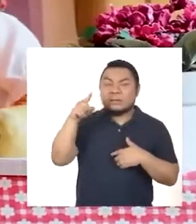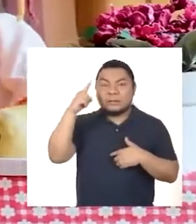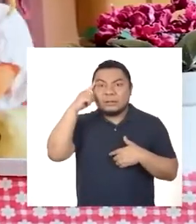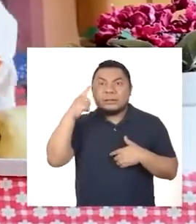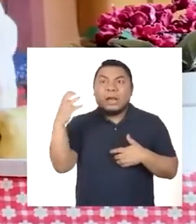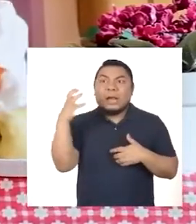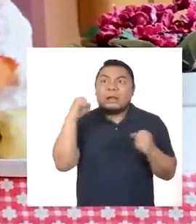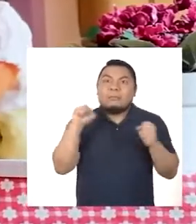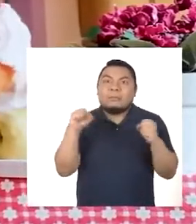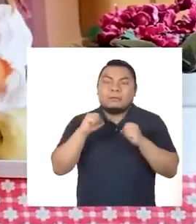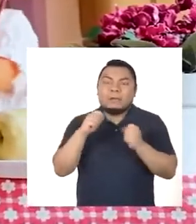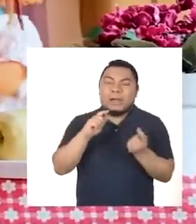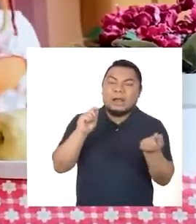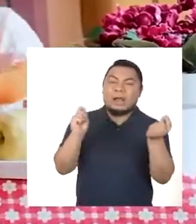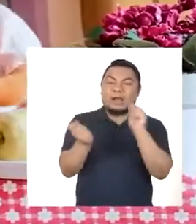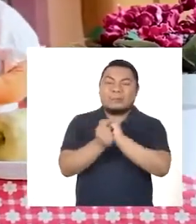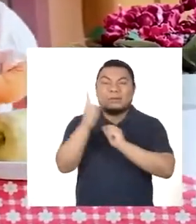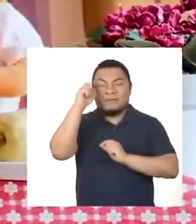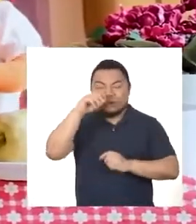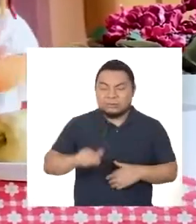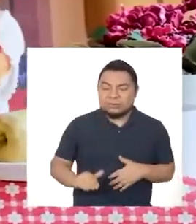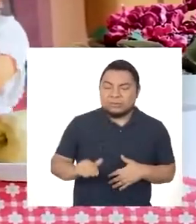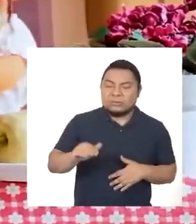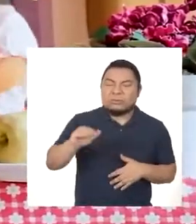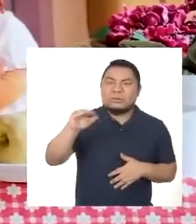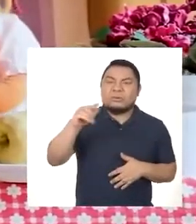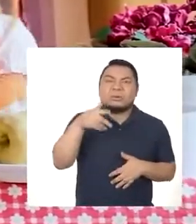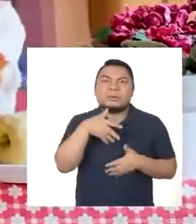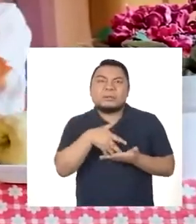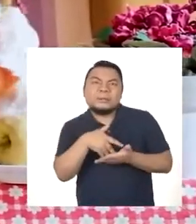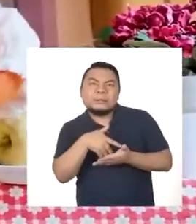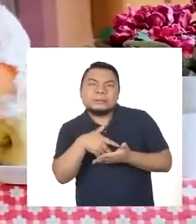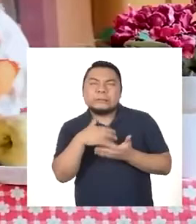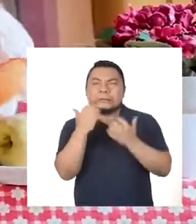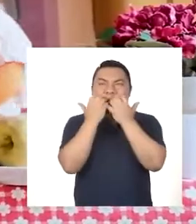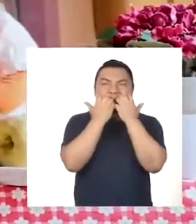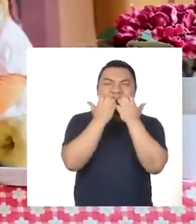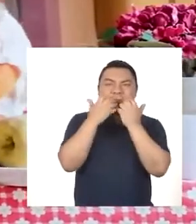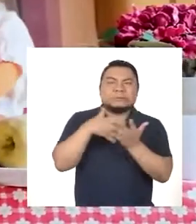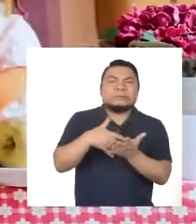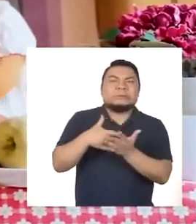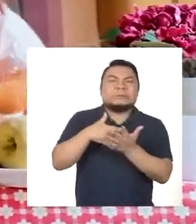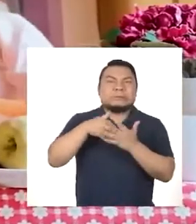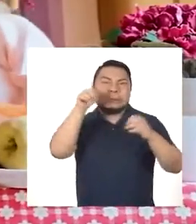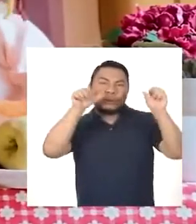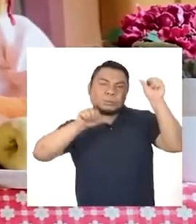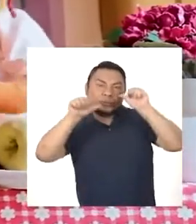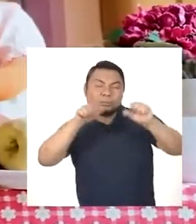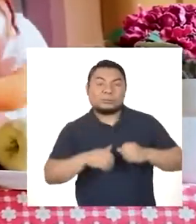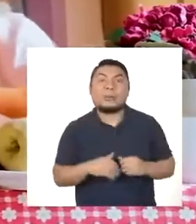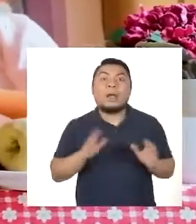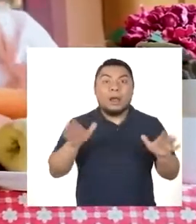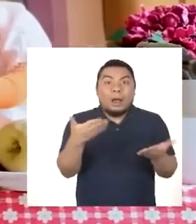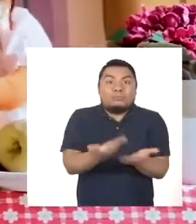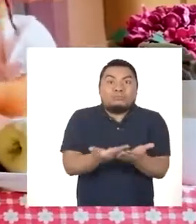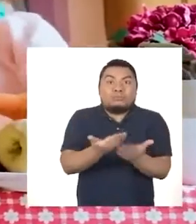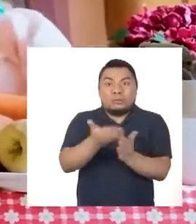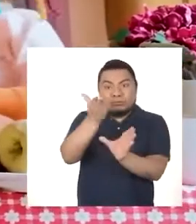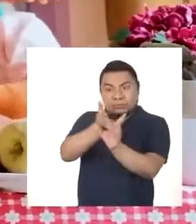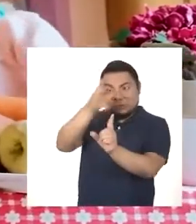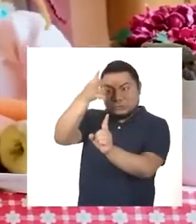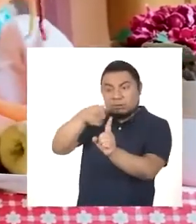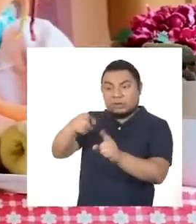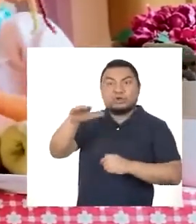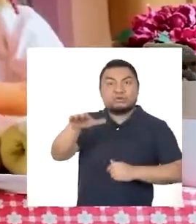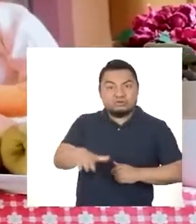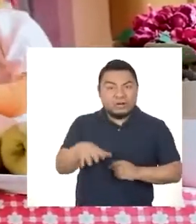los cambios. Suelen crecer como personas inseguras. Incluso hay estudios que demuestran que los niños que han